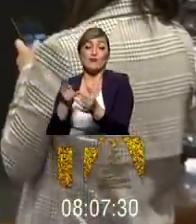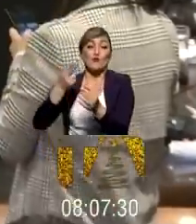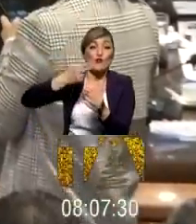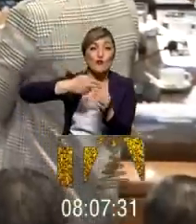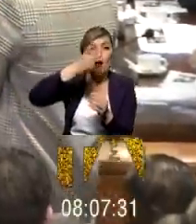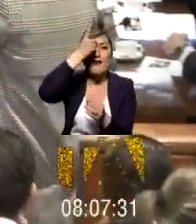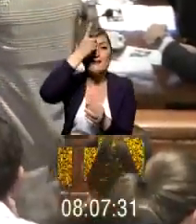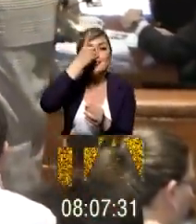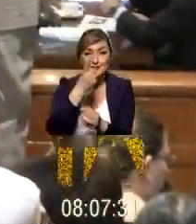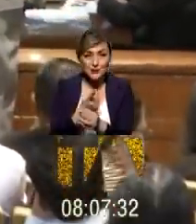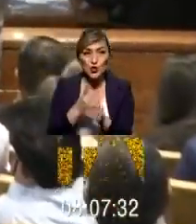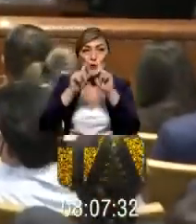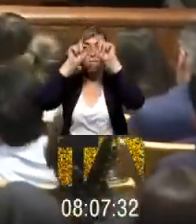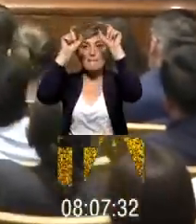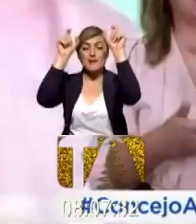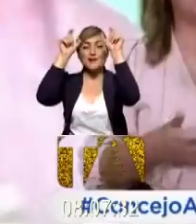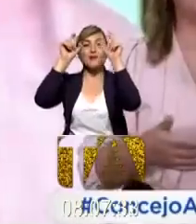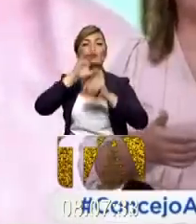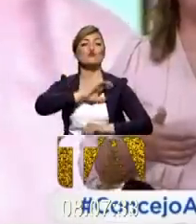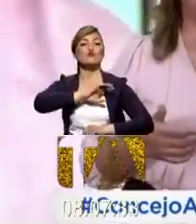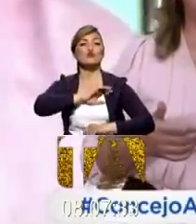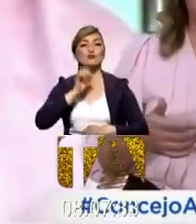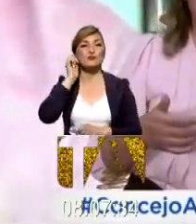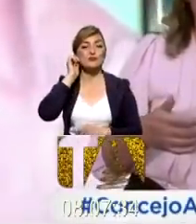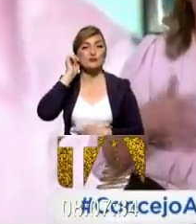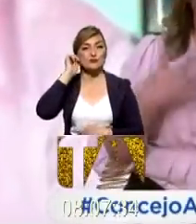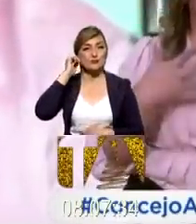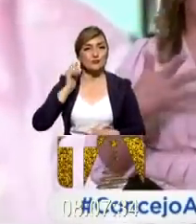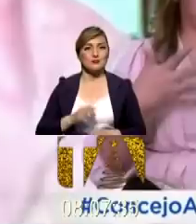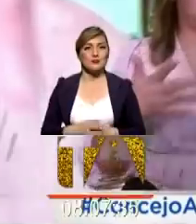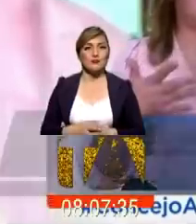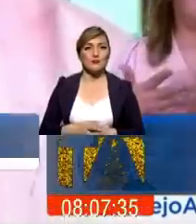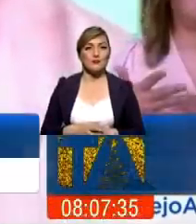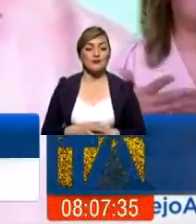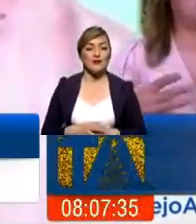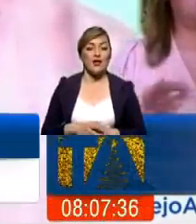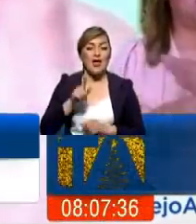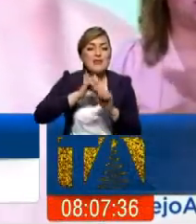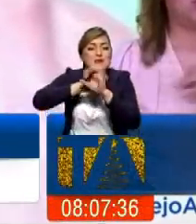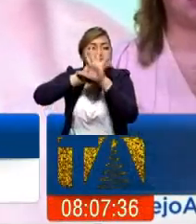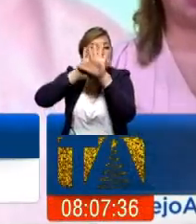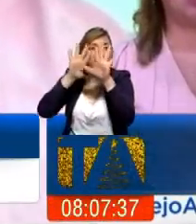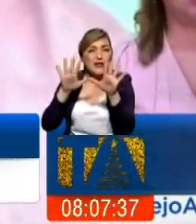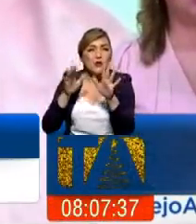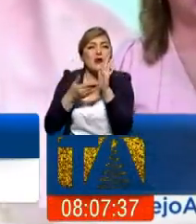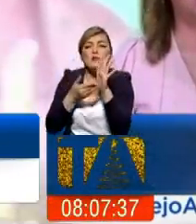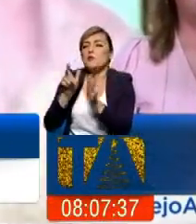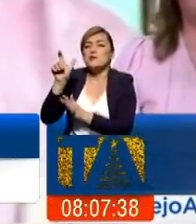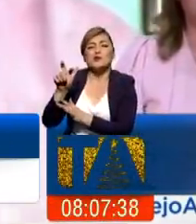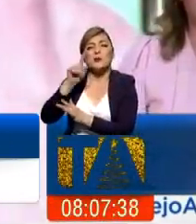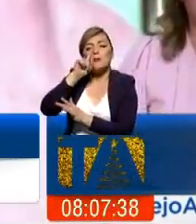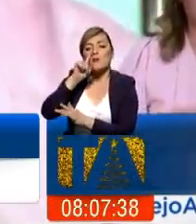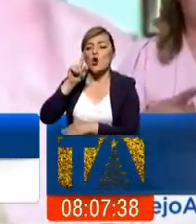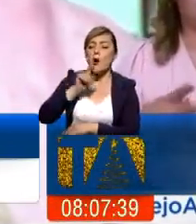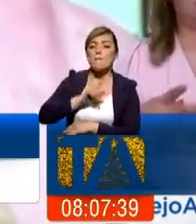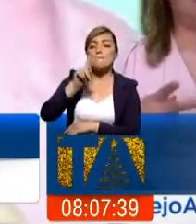en la toma de decisiones de empresas municipales. Debemos ser transparentes. ¿Por qué funcionarios como el señor Pepe Pancho Yunda, el